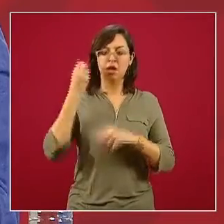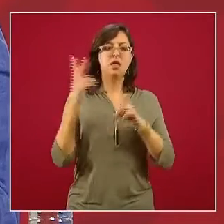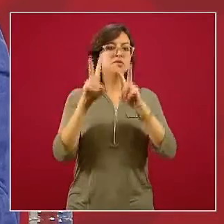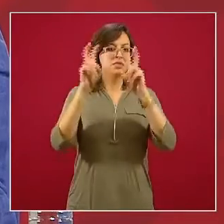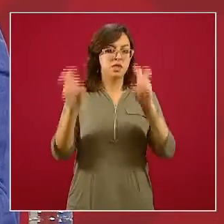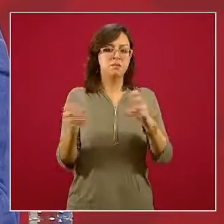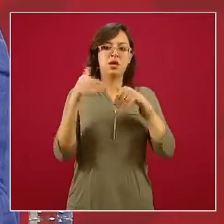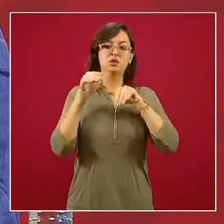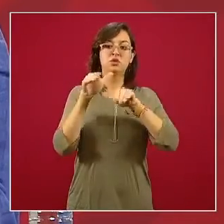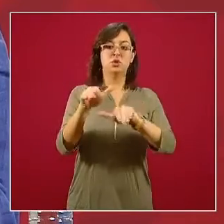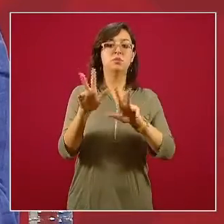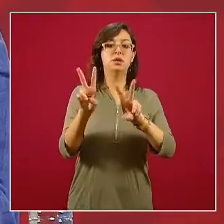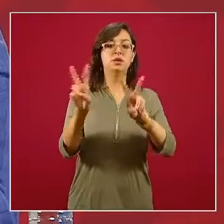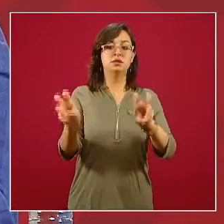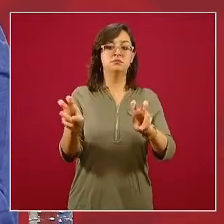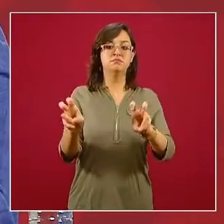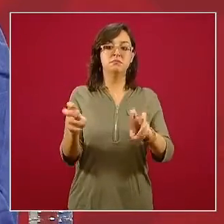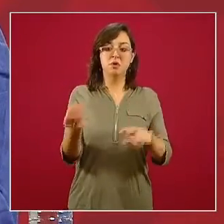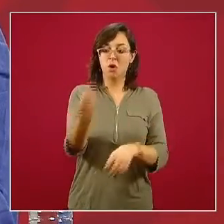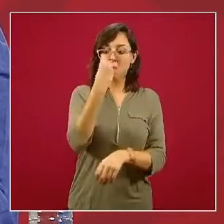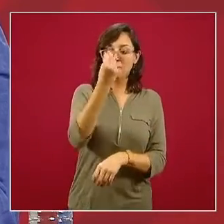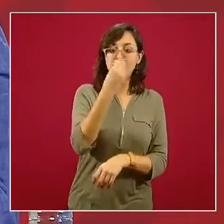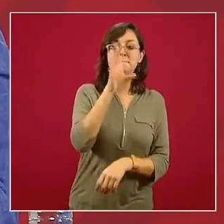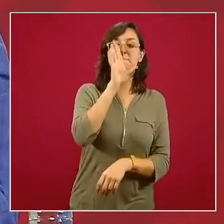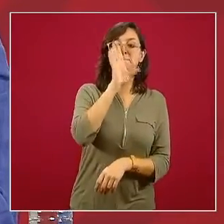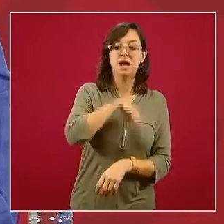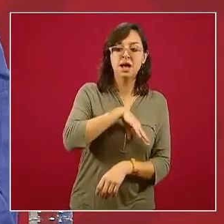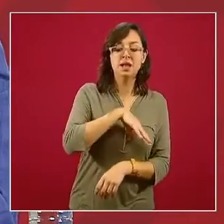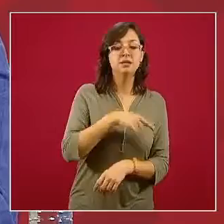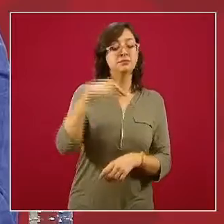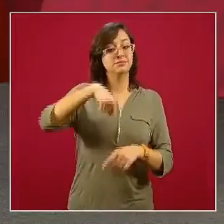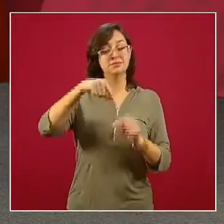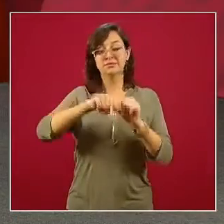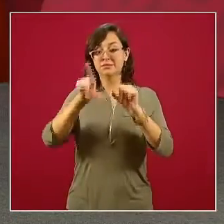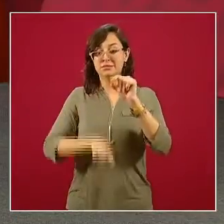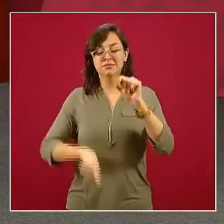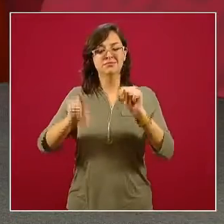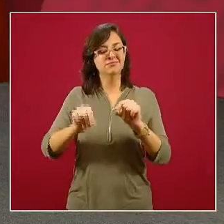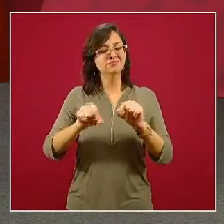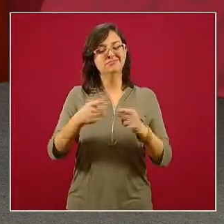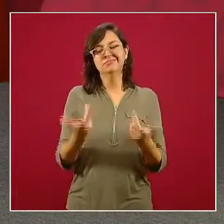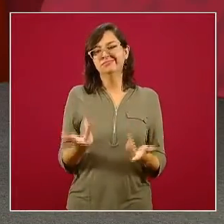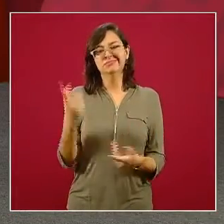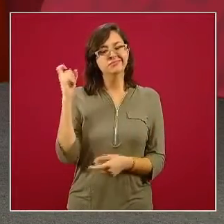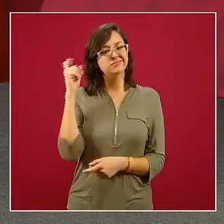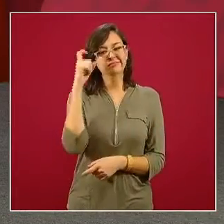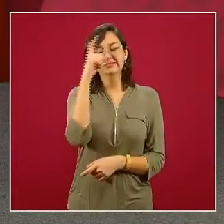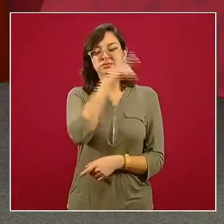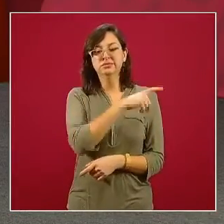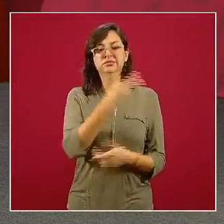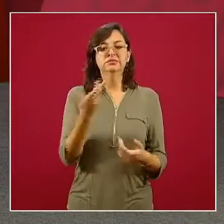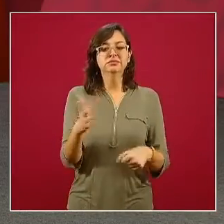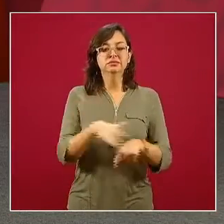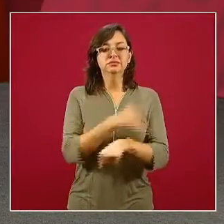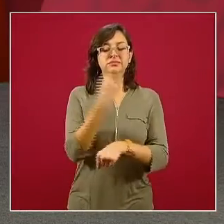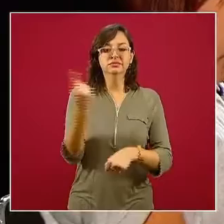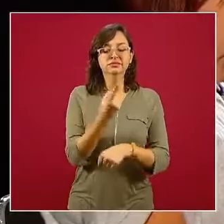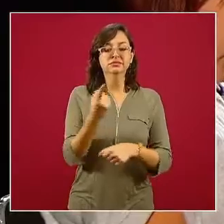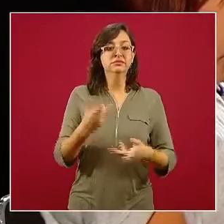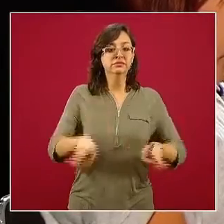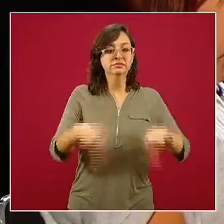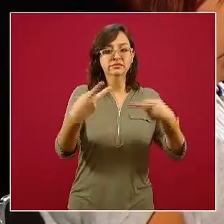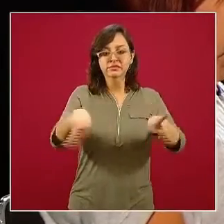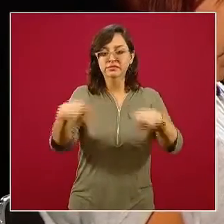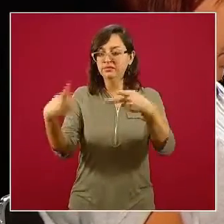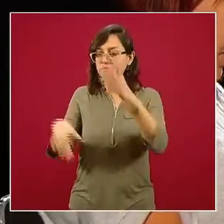mencionamos sobre las consecuencias negativas de una mala alimentación en México, que están fundamentalmente determinadas por una sobreoferta